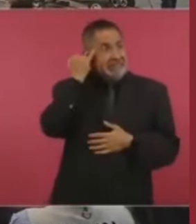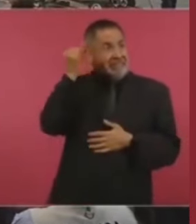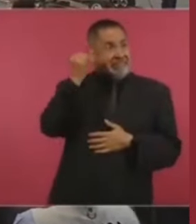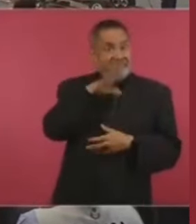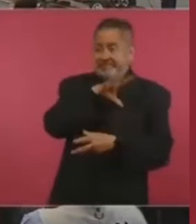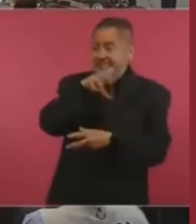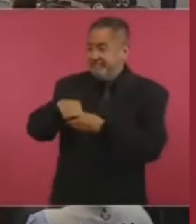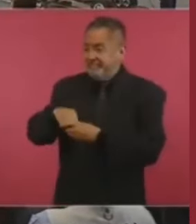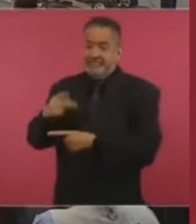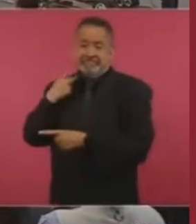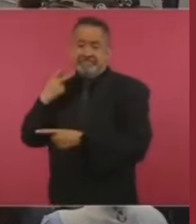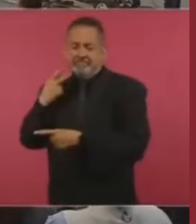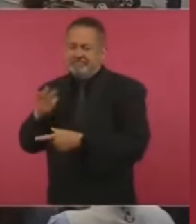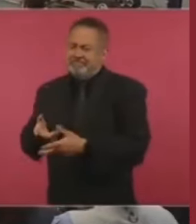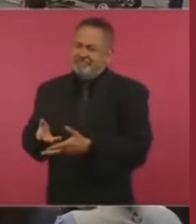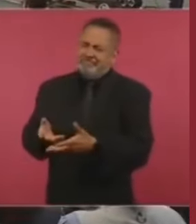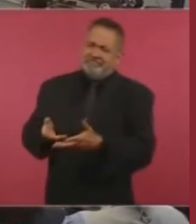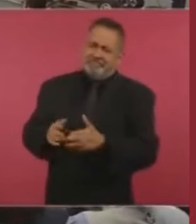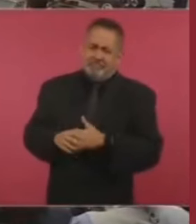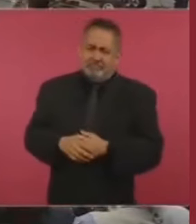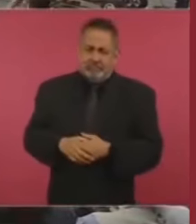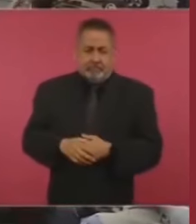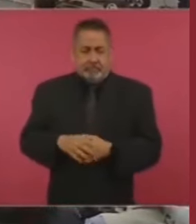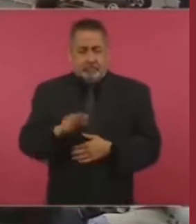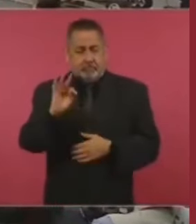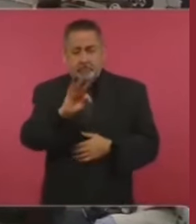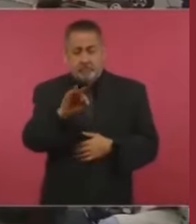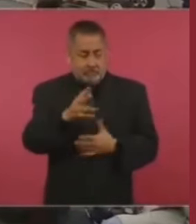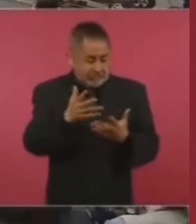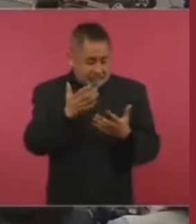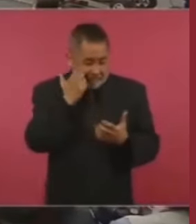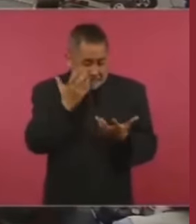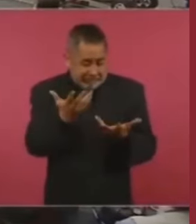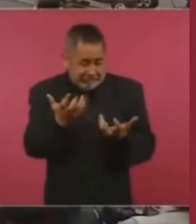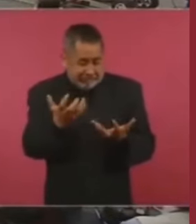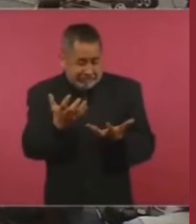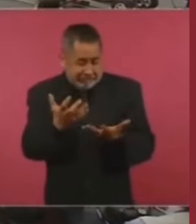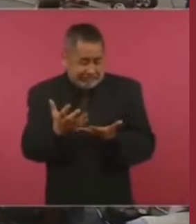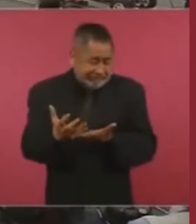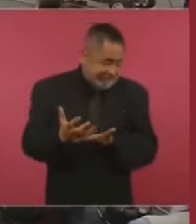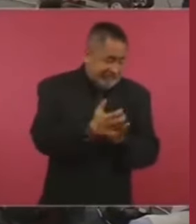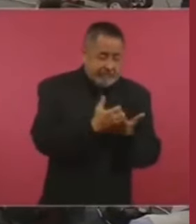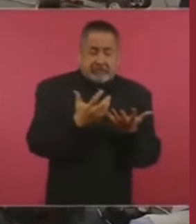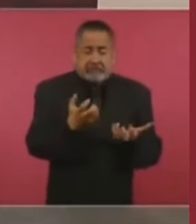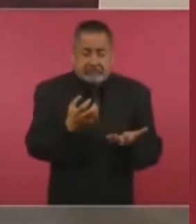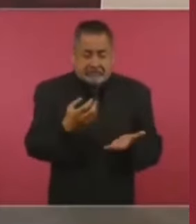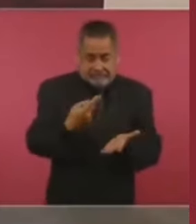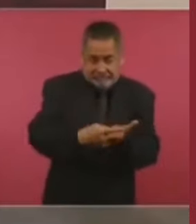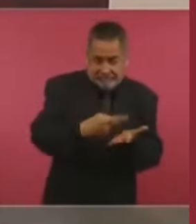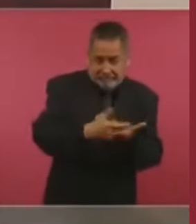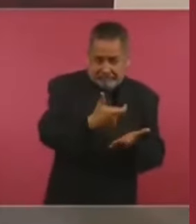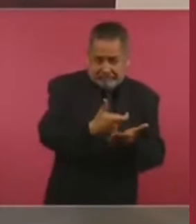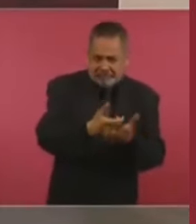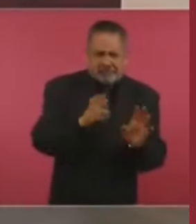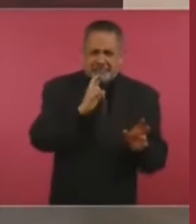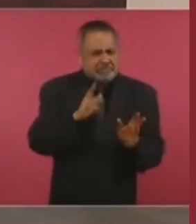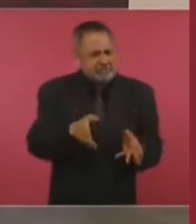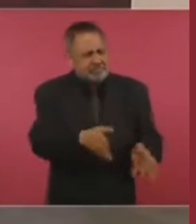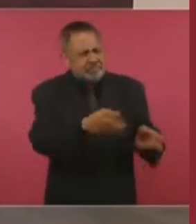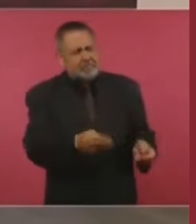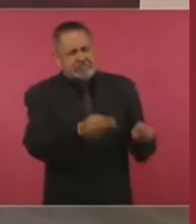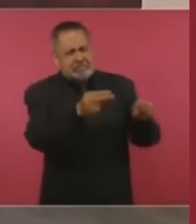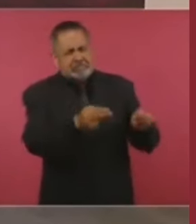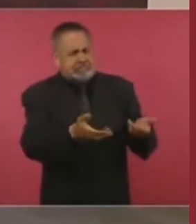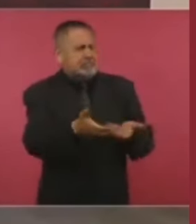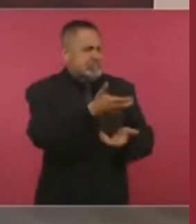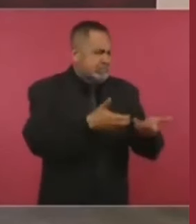esa solidaridad José Mujica informó en una rueda de prensa que descubrió el tumor durante un chequeo médico esta